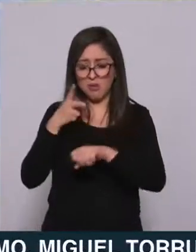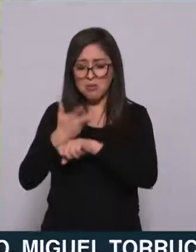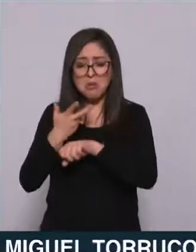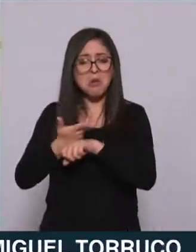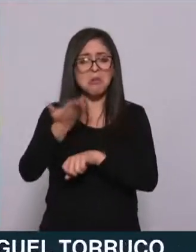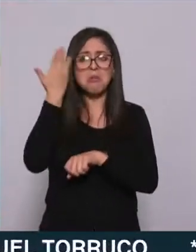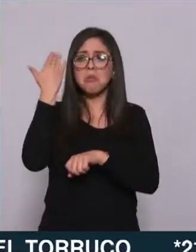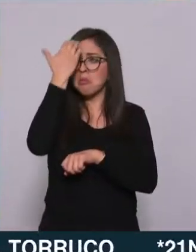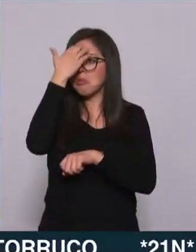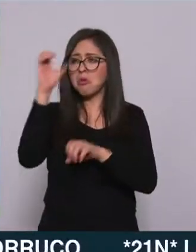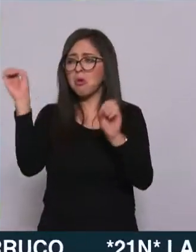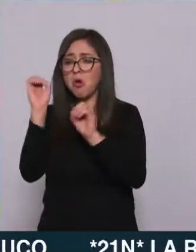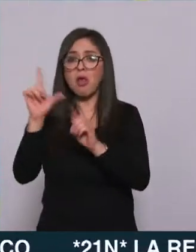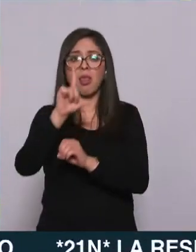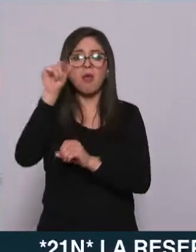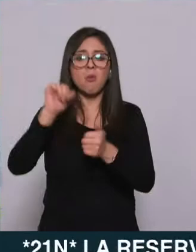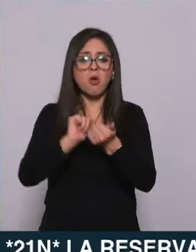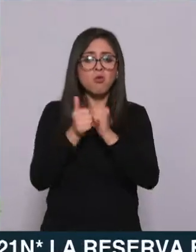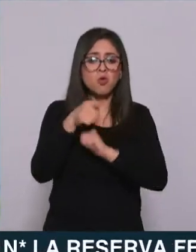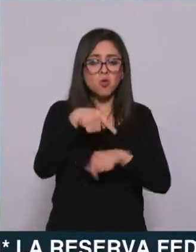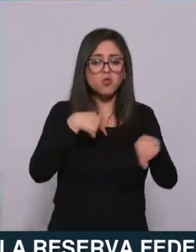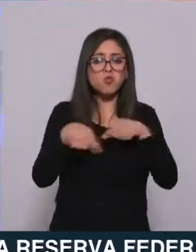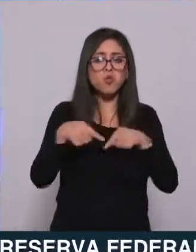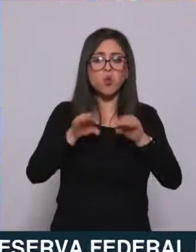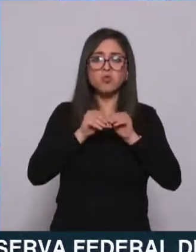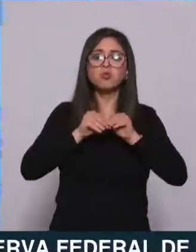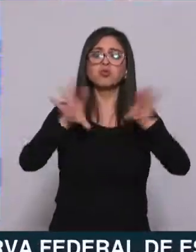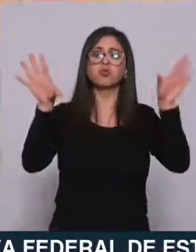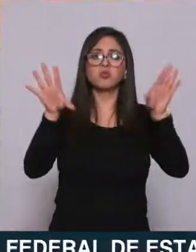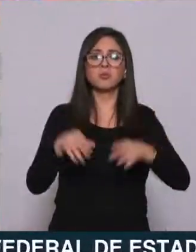para que su carrera se revalorizara.